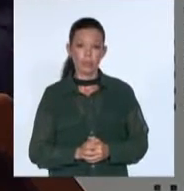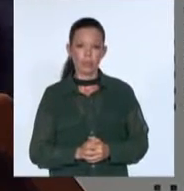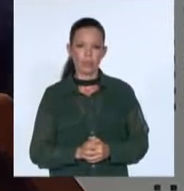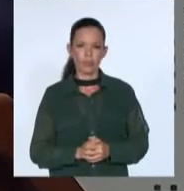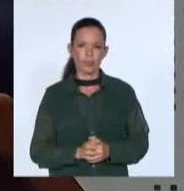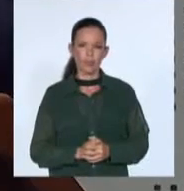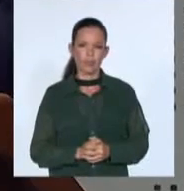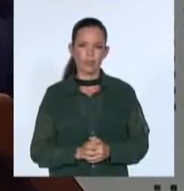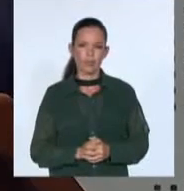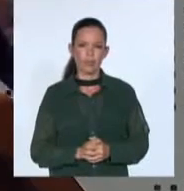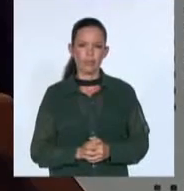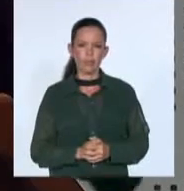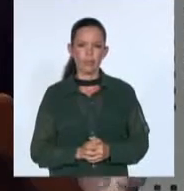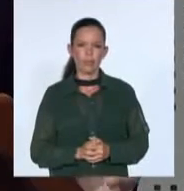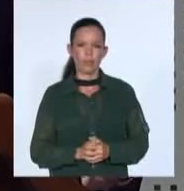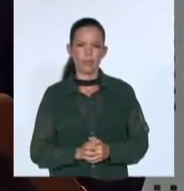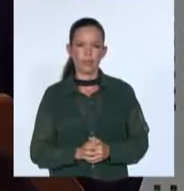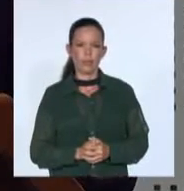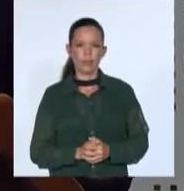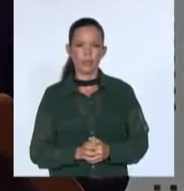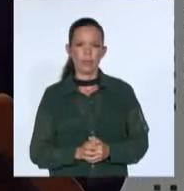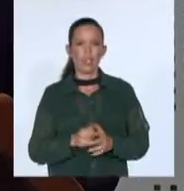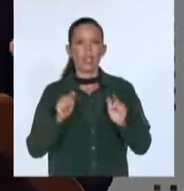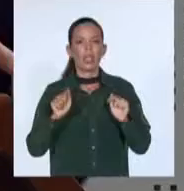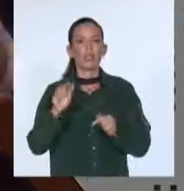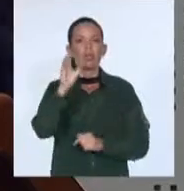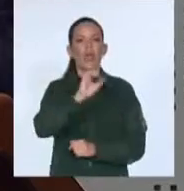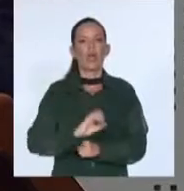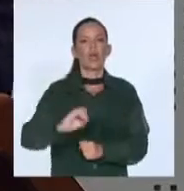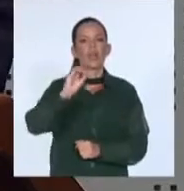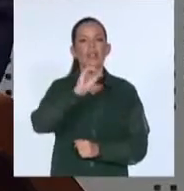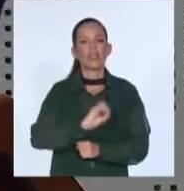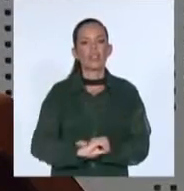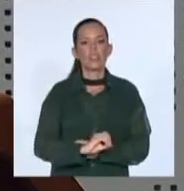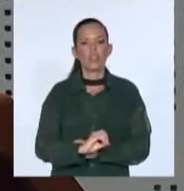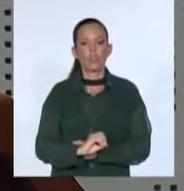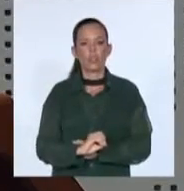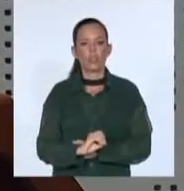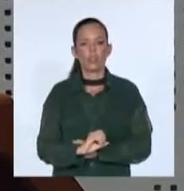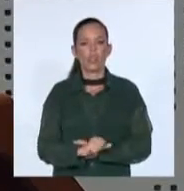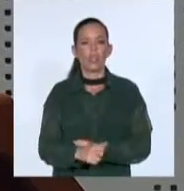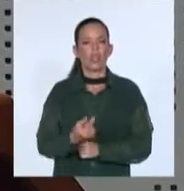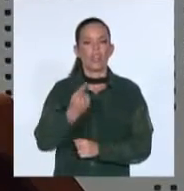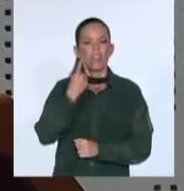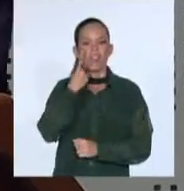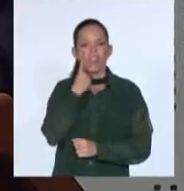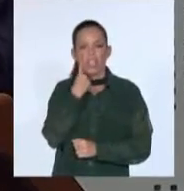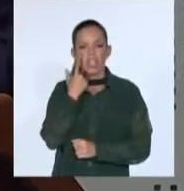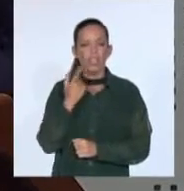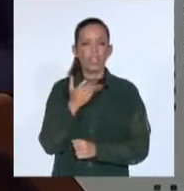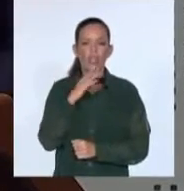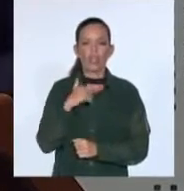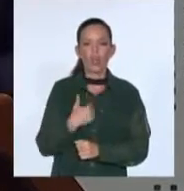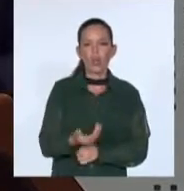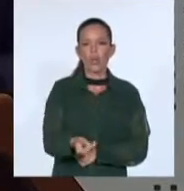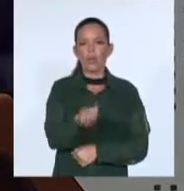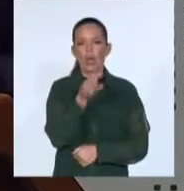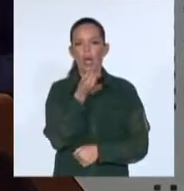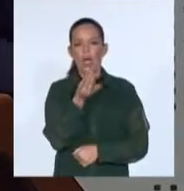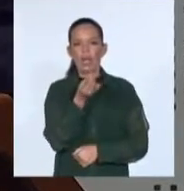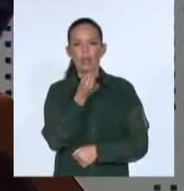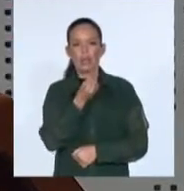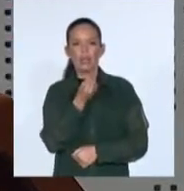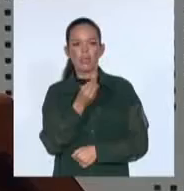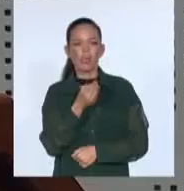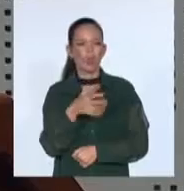Estamos ante una Organización Mundial de Comercio que ve cómo los alimentos se han convertido en commodities